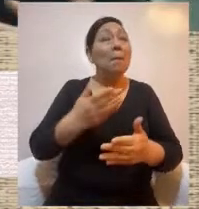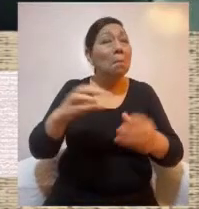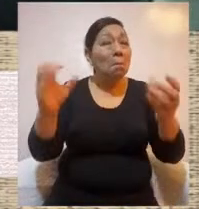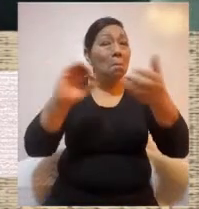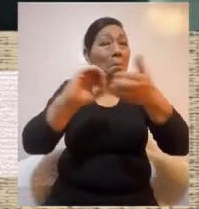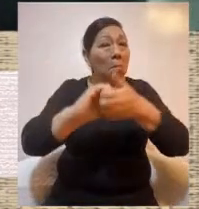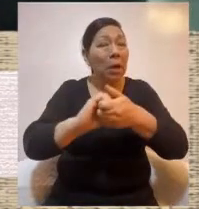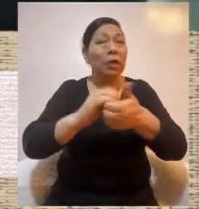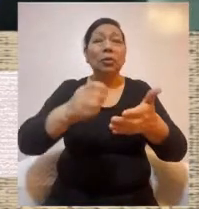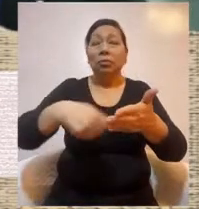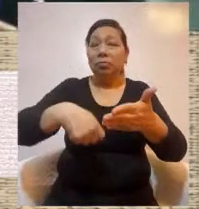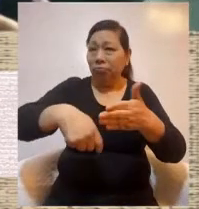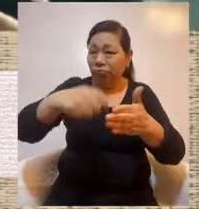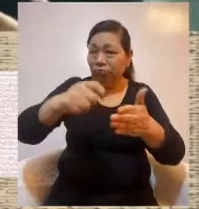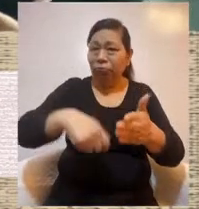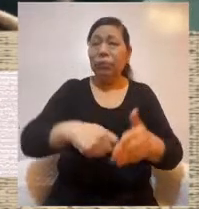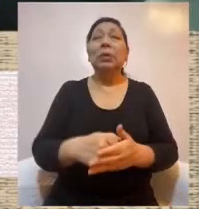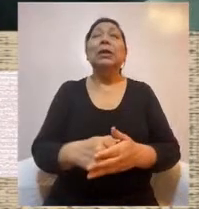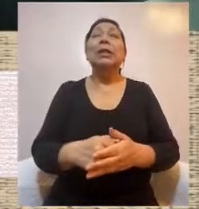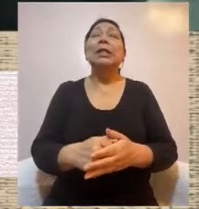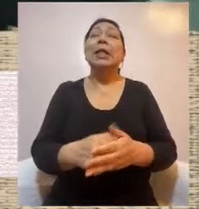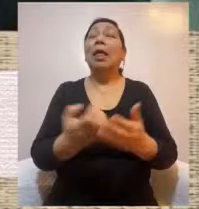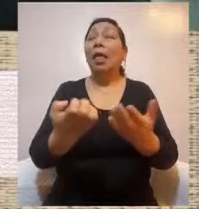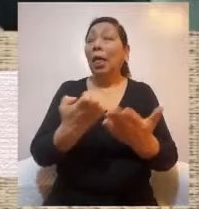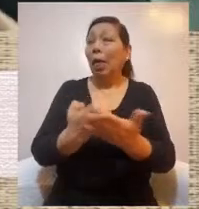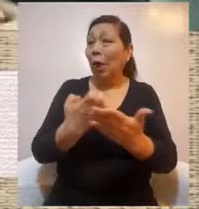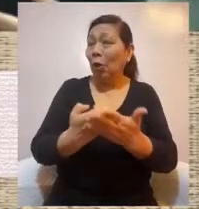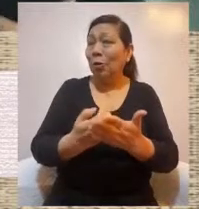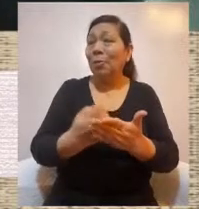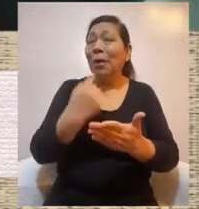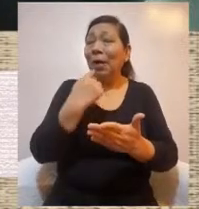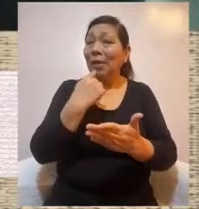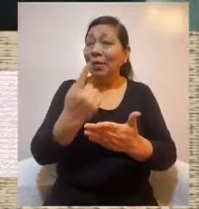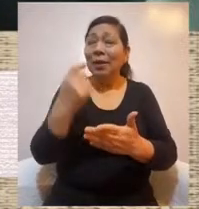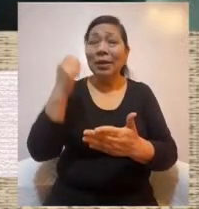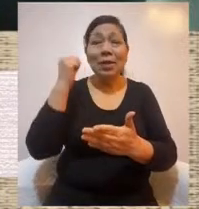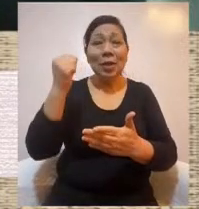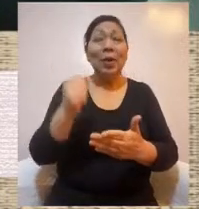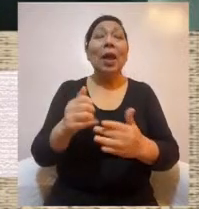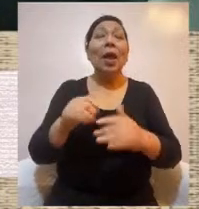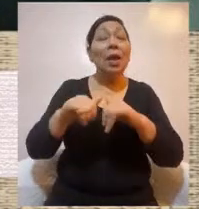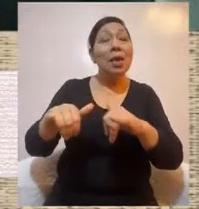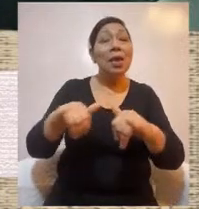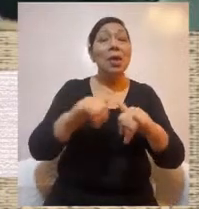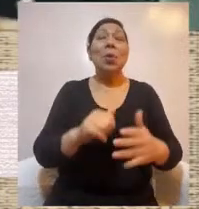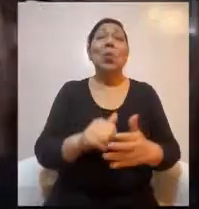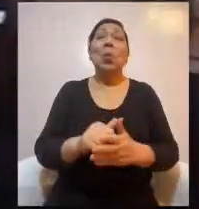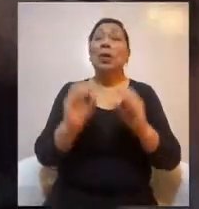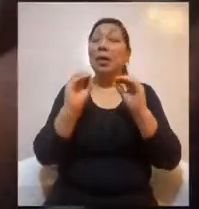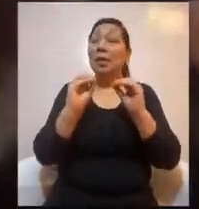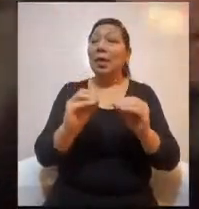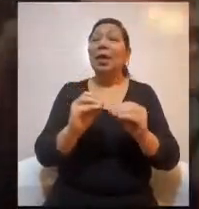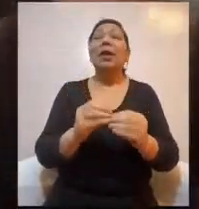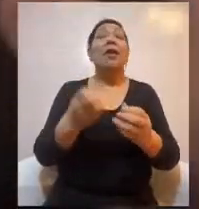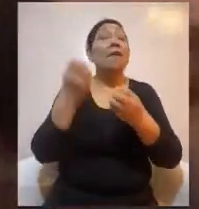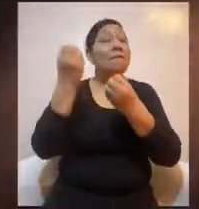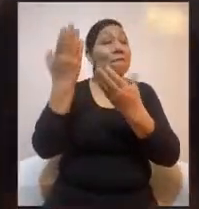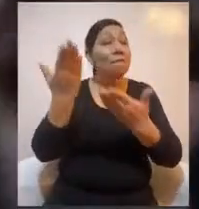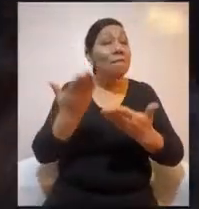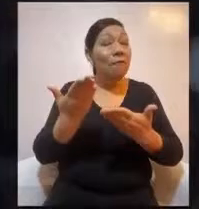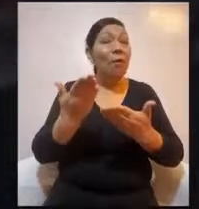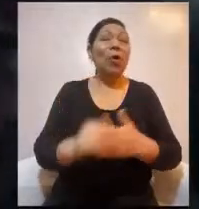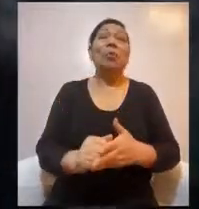el Pacto Social de Derechos Civiles, Sociales y Económicos, que reconocen el derecho a la igualdad. La CEDAW también en